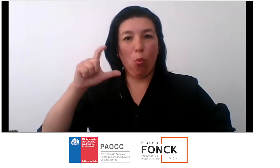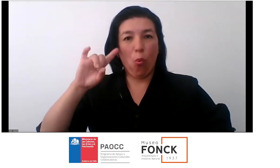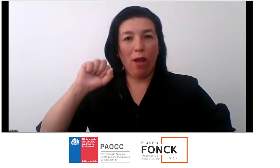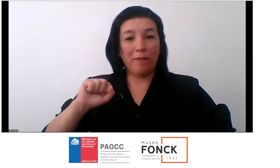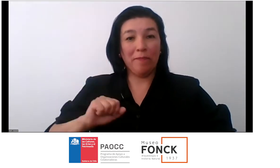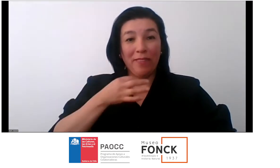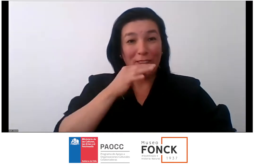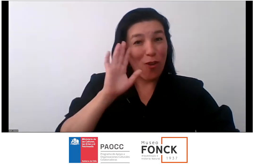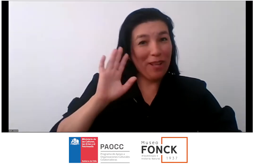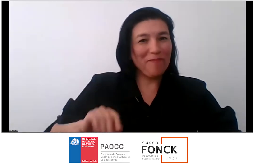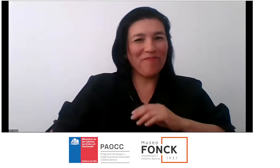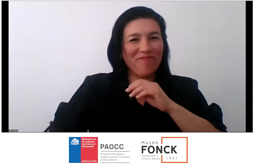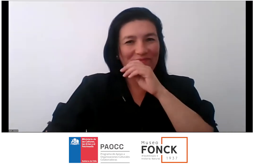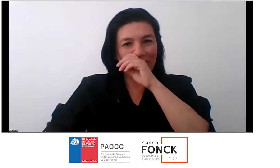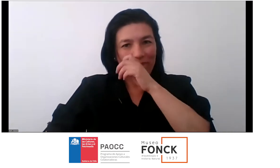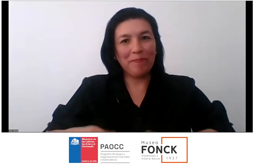Hola.